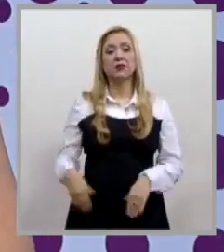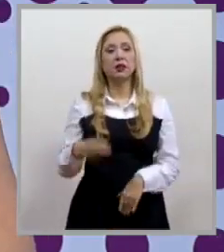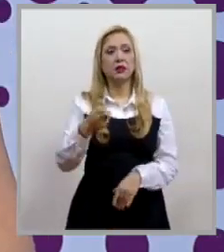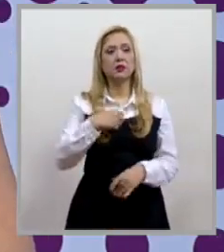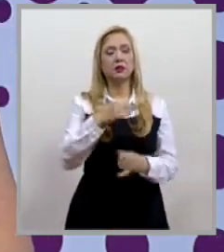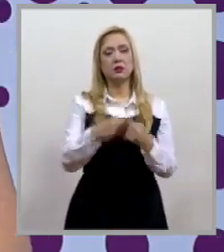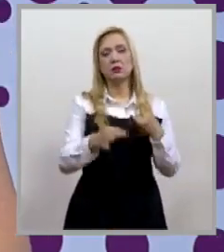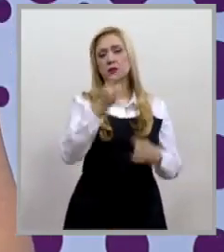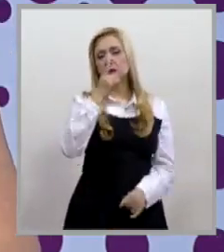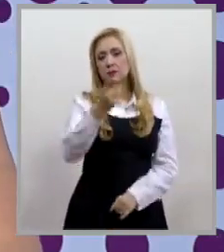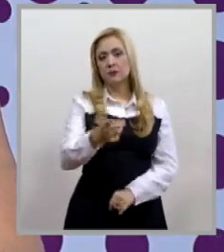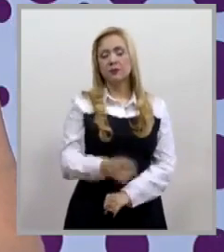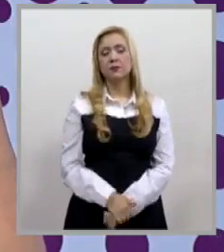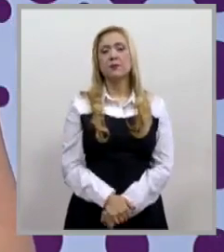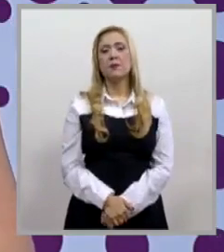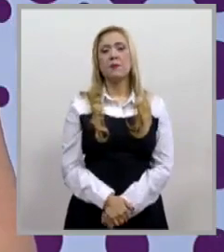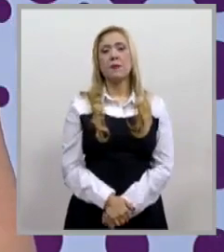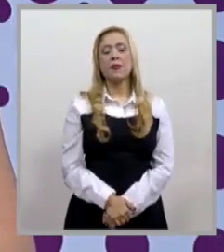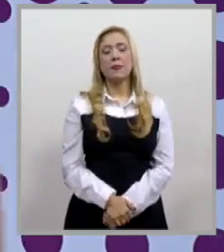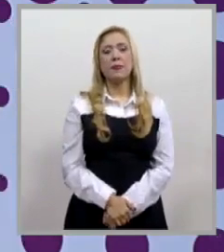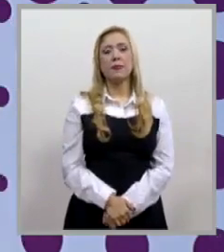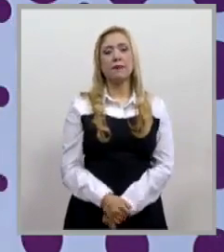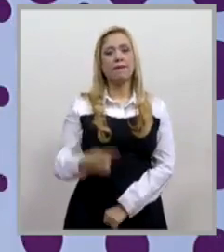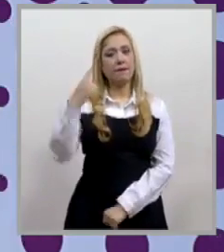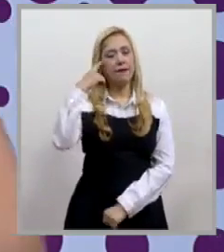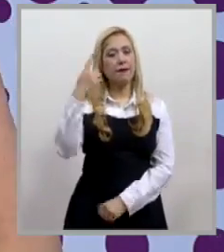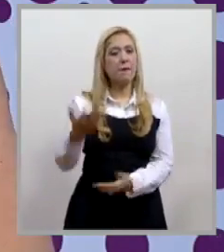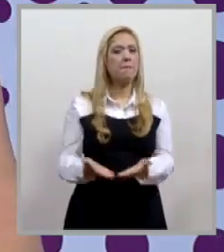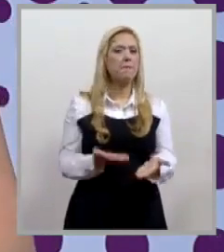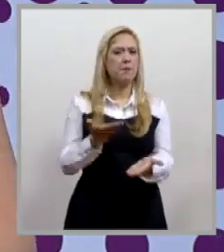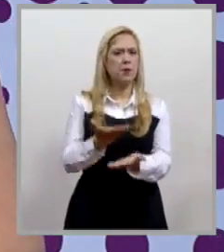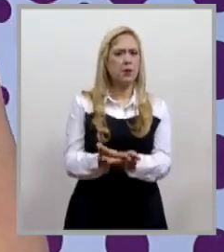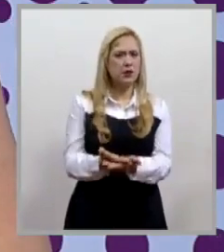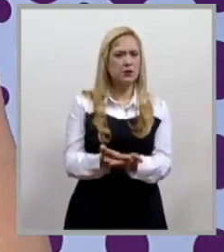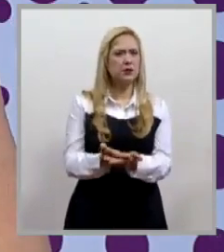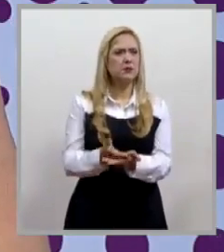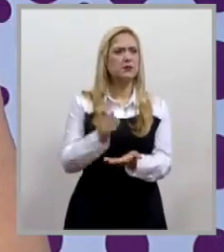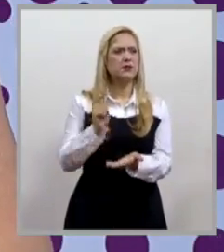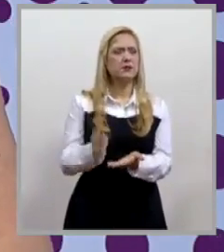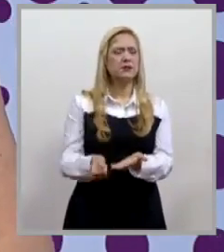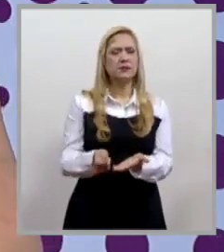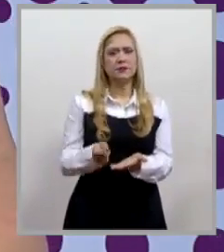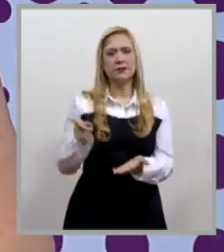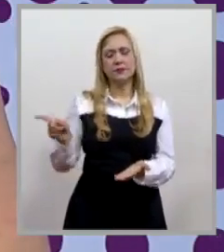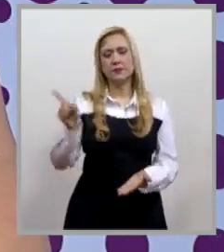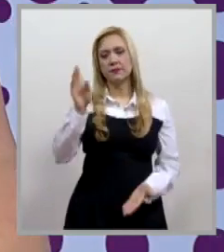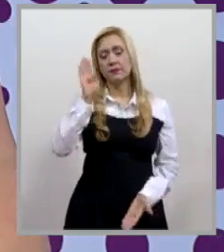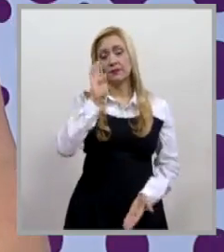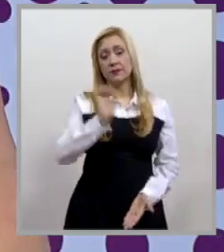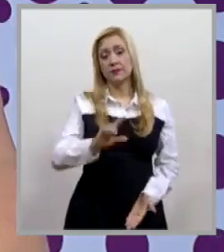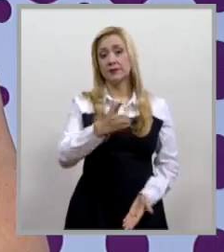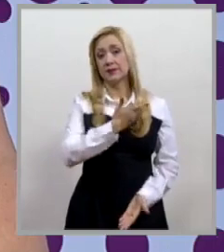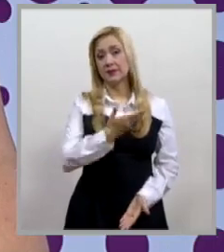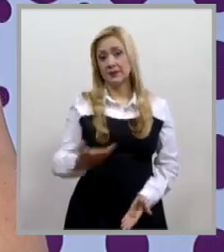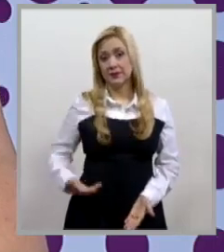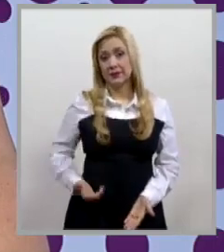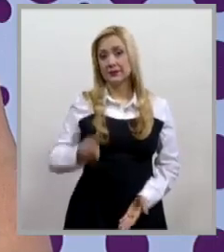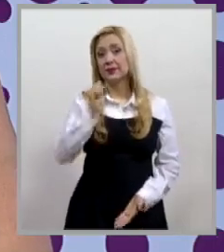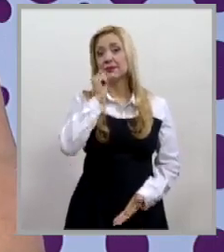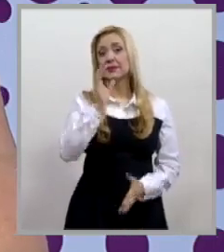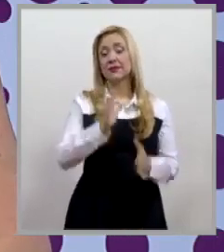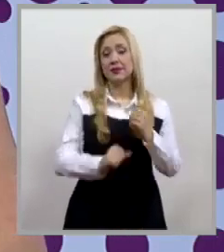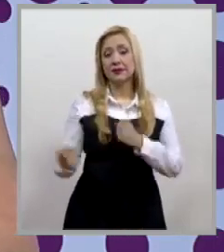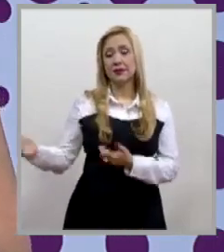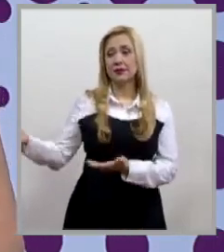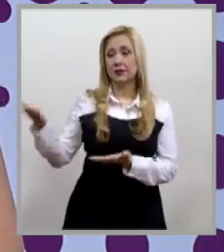con el tomar la propuesta que dejaron sobre la mesa el ministro presidente de la Suprema Corte de Justicia